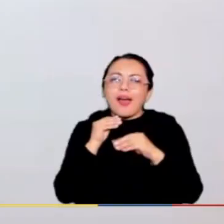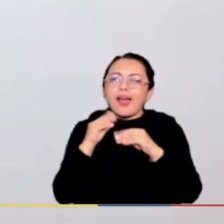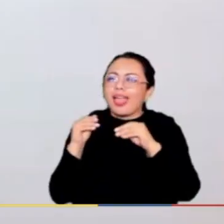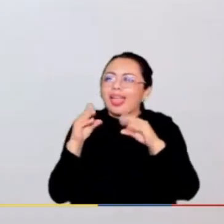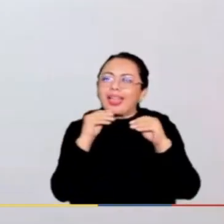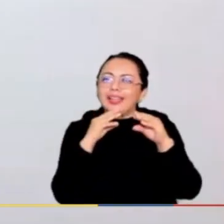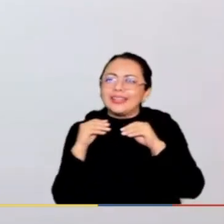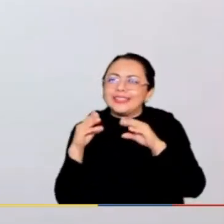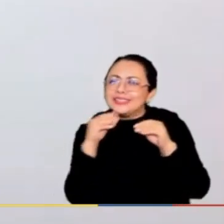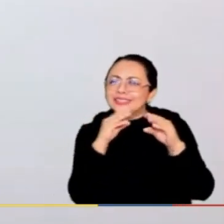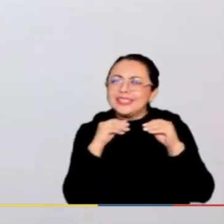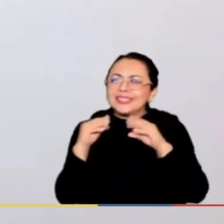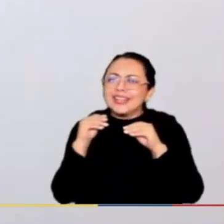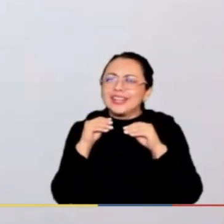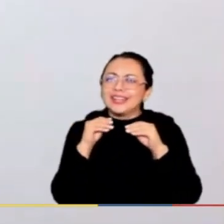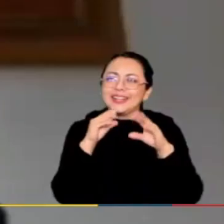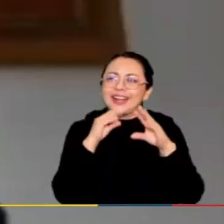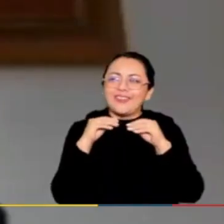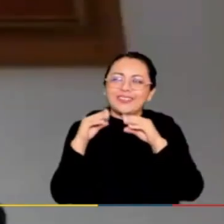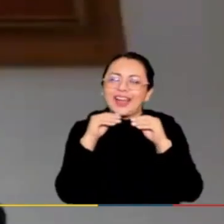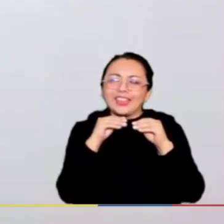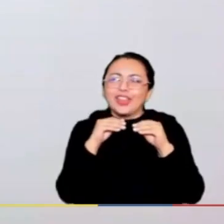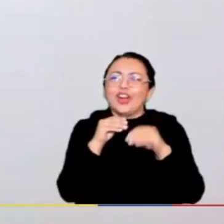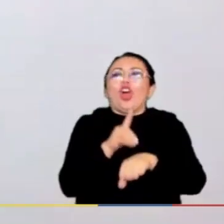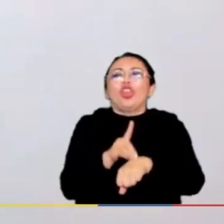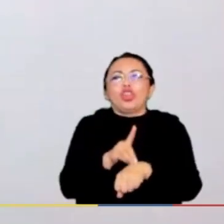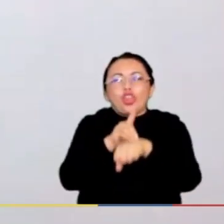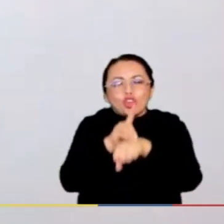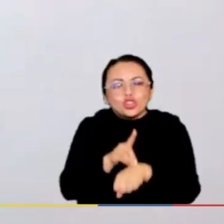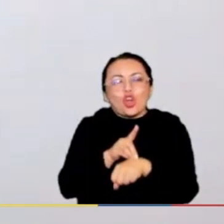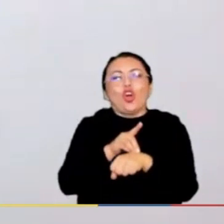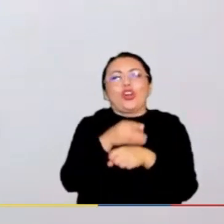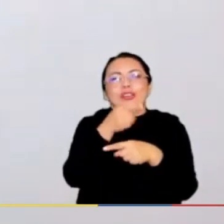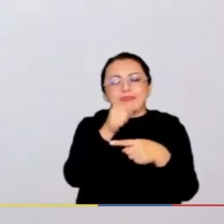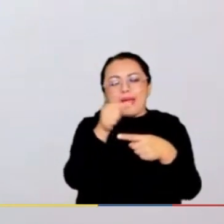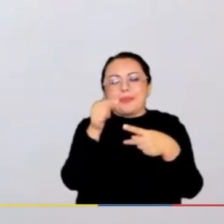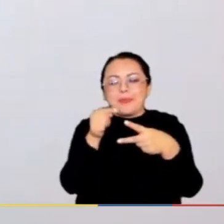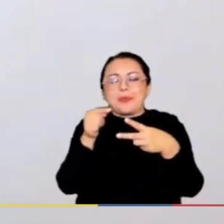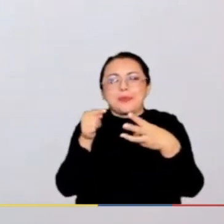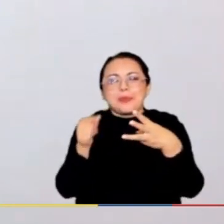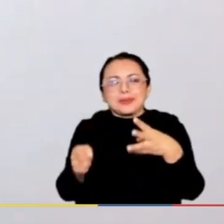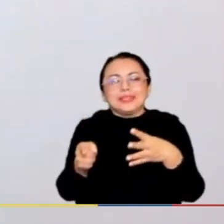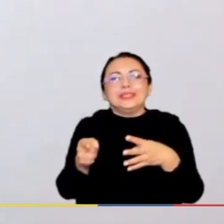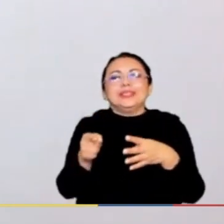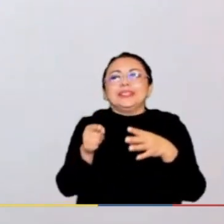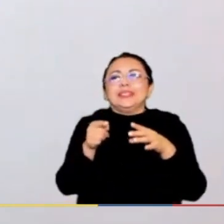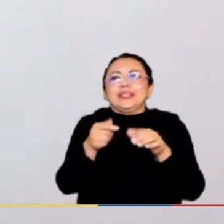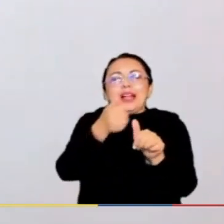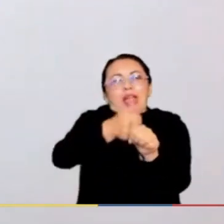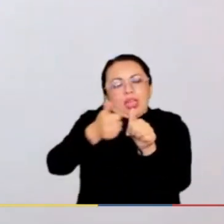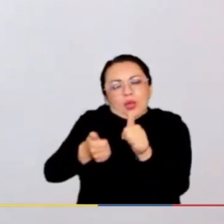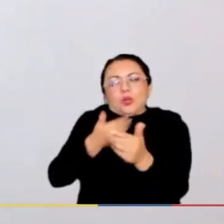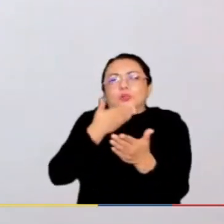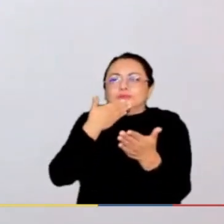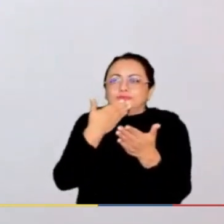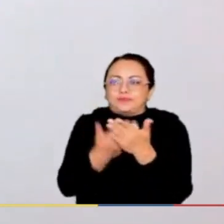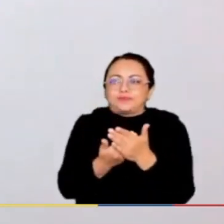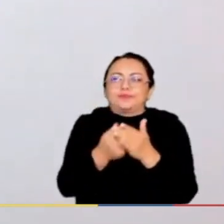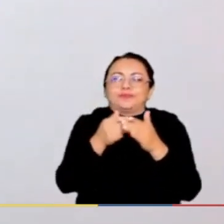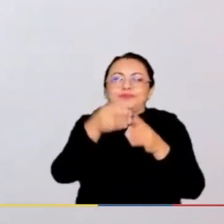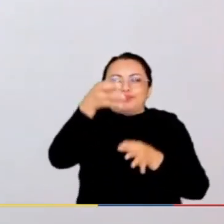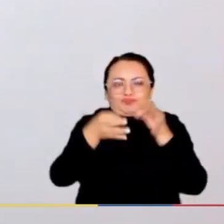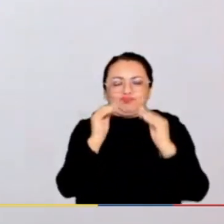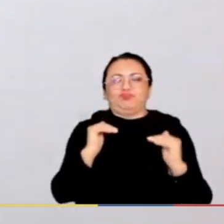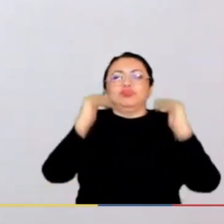Marta Patiño, a los doctores José Domingo Roncancio Patiño, magistrado auxiliar de la Sala de Casación Civil de la Corte Suprema de Justicia, a la